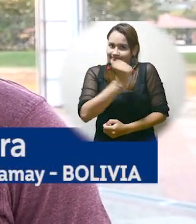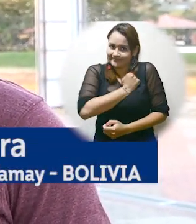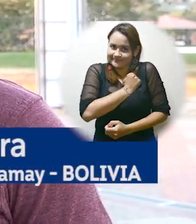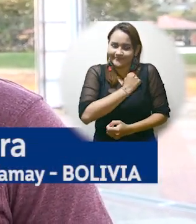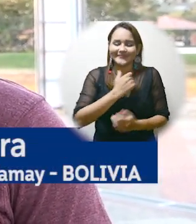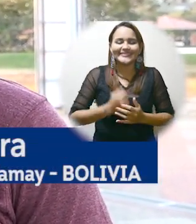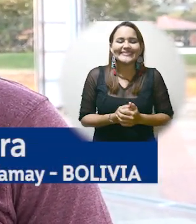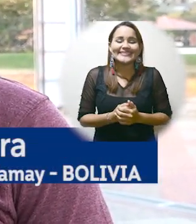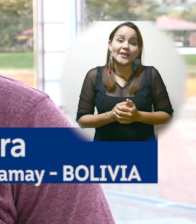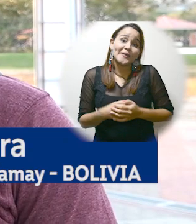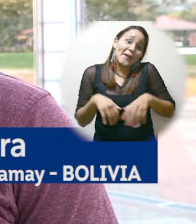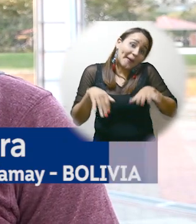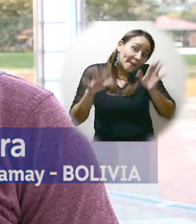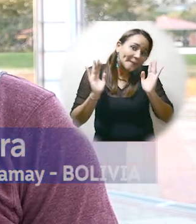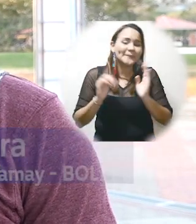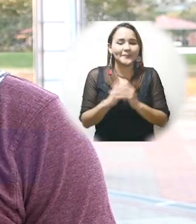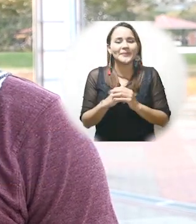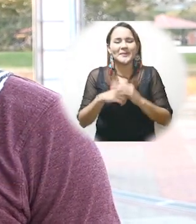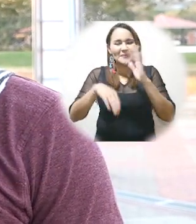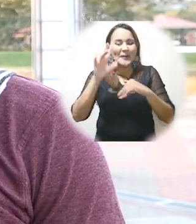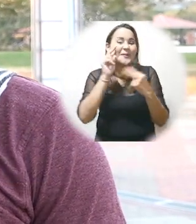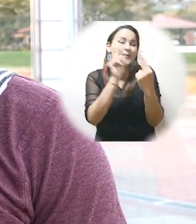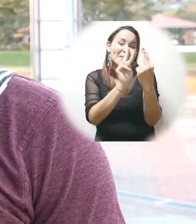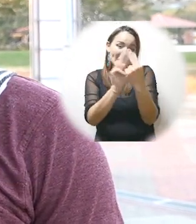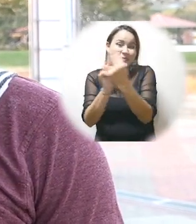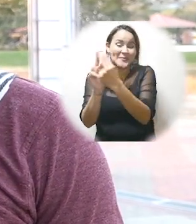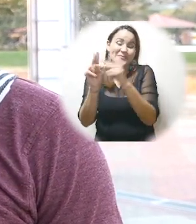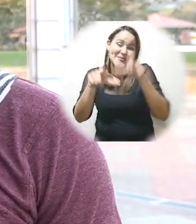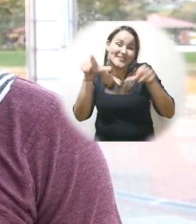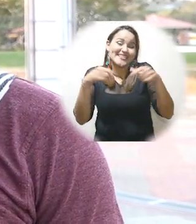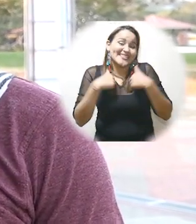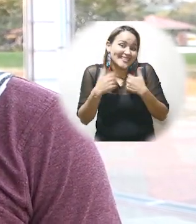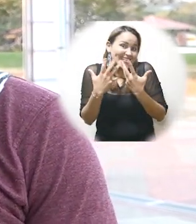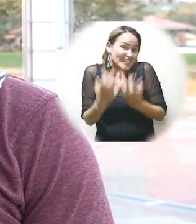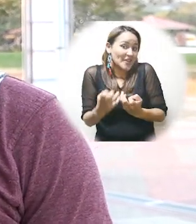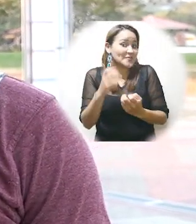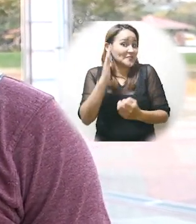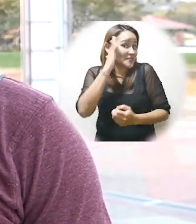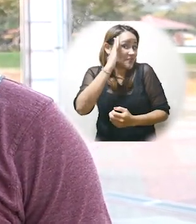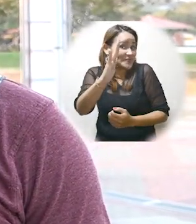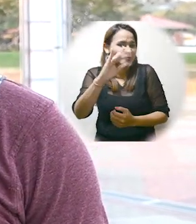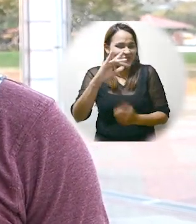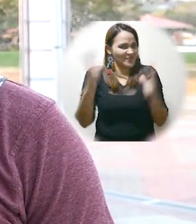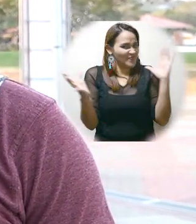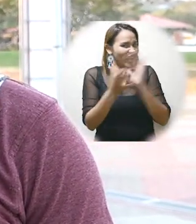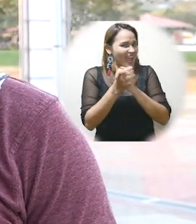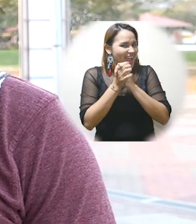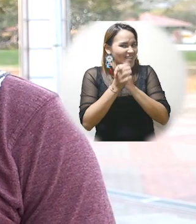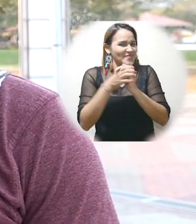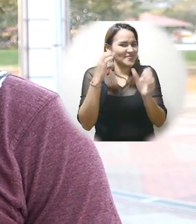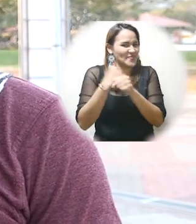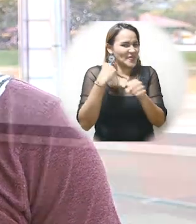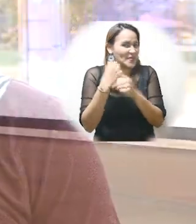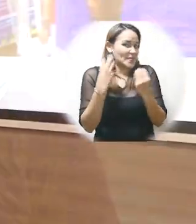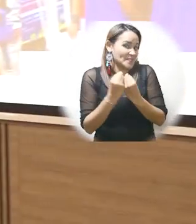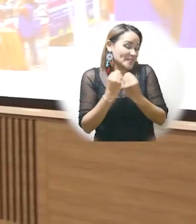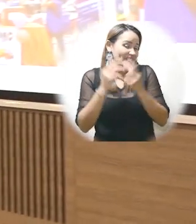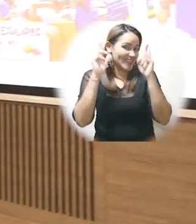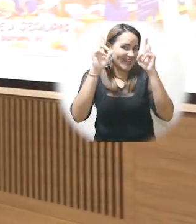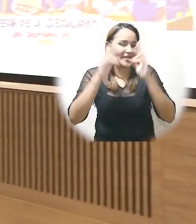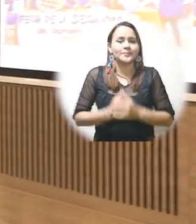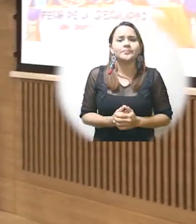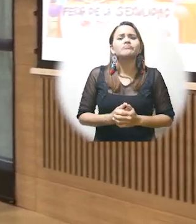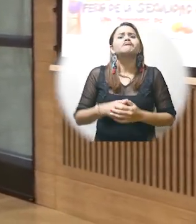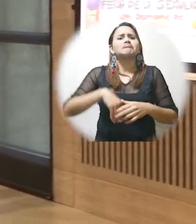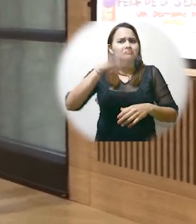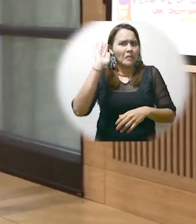mío, y pues conocer aquí mucha gente que a futuro yo creo que van a ser mis colegas. Cada año